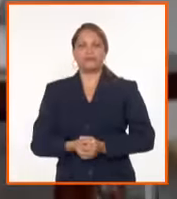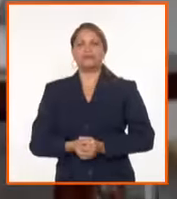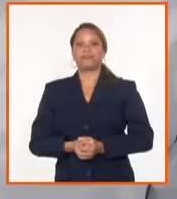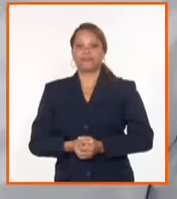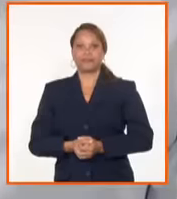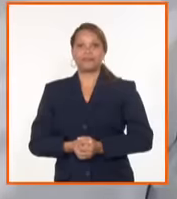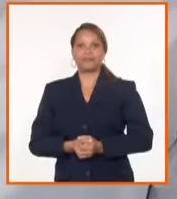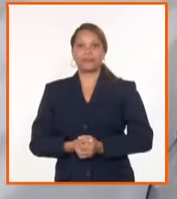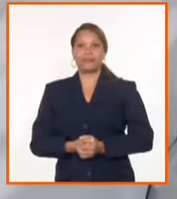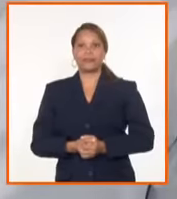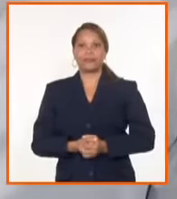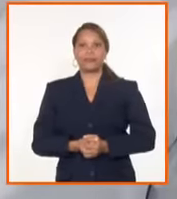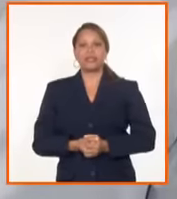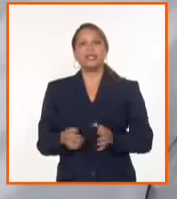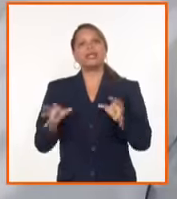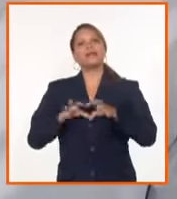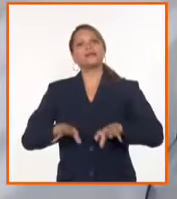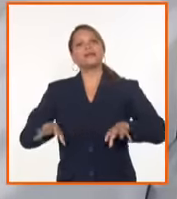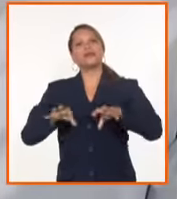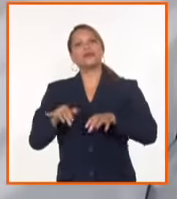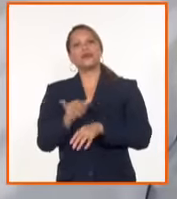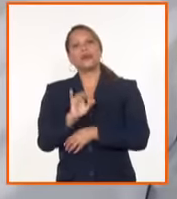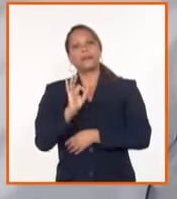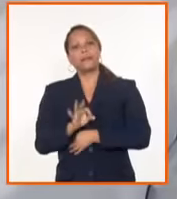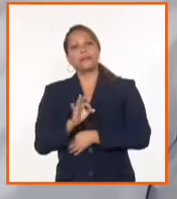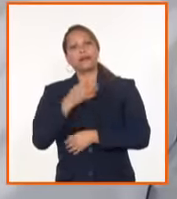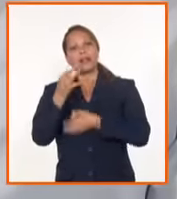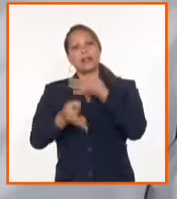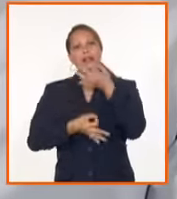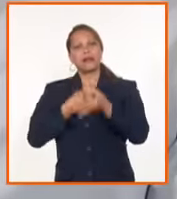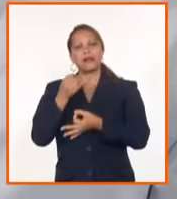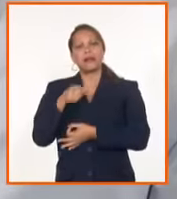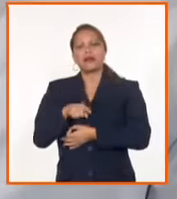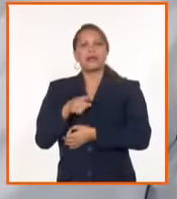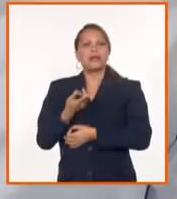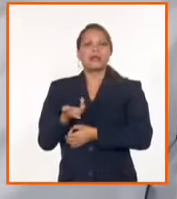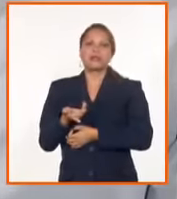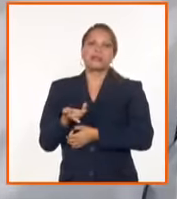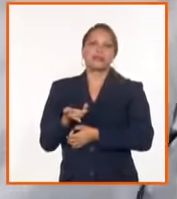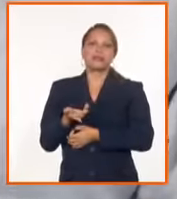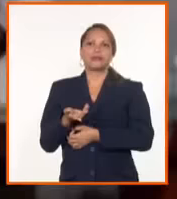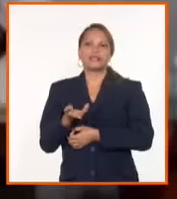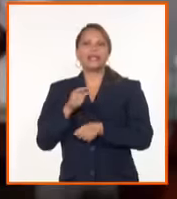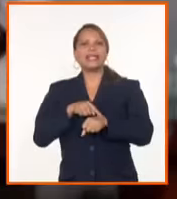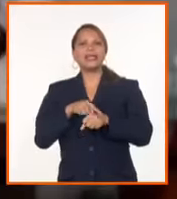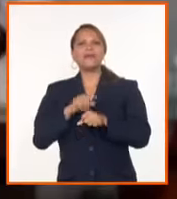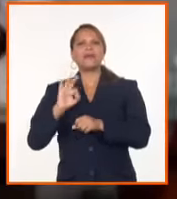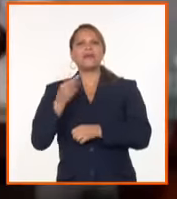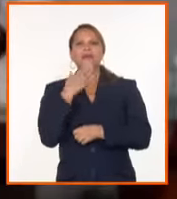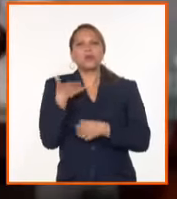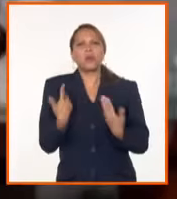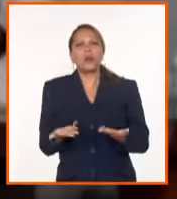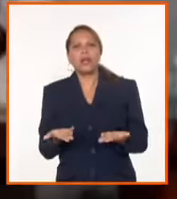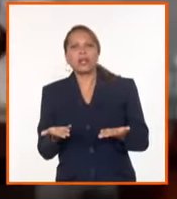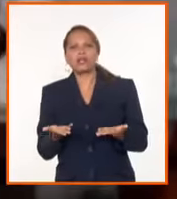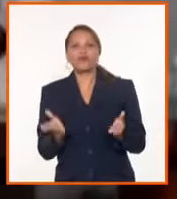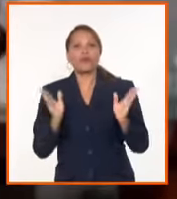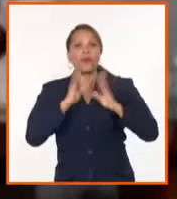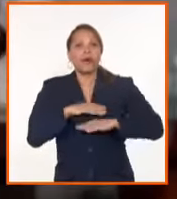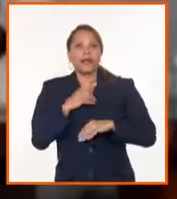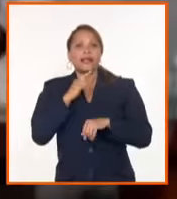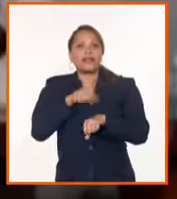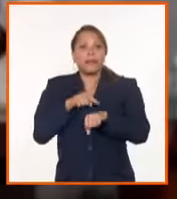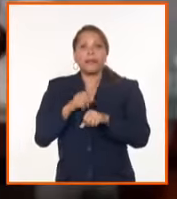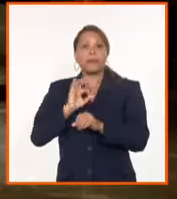Ahora digo, en circunstancias tan difíciles como esta que estábamos hablando, es imposible encontrar el tiempo perfecto. ¿Cuál es el tiempo perfecto?